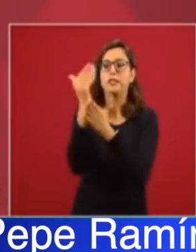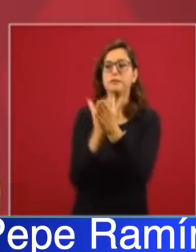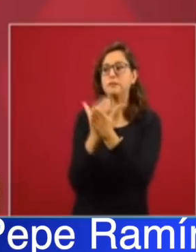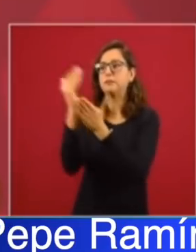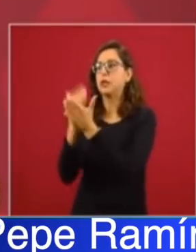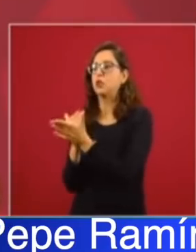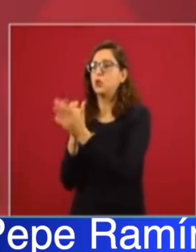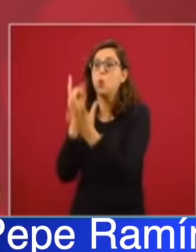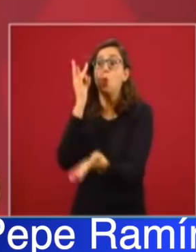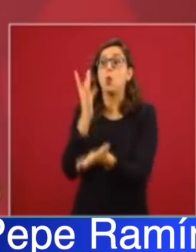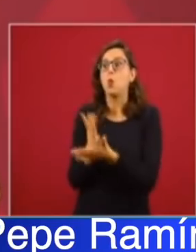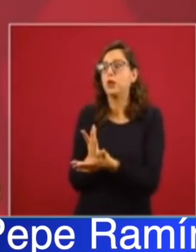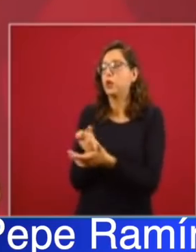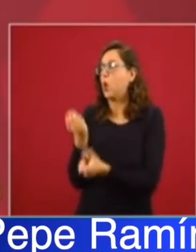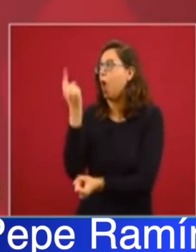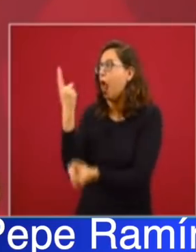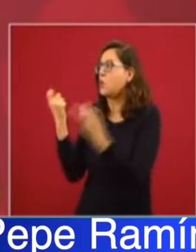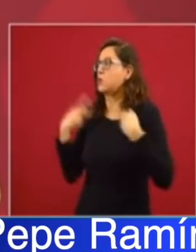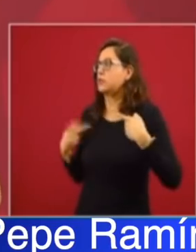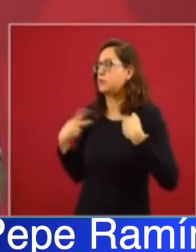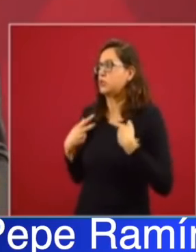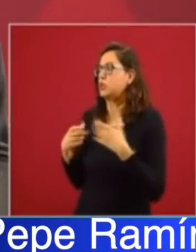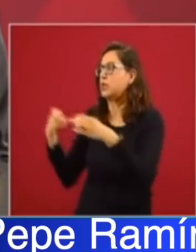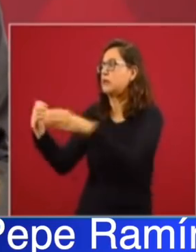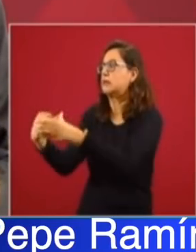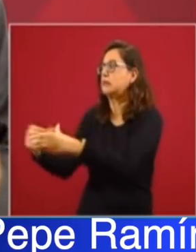váyanse donde